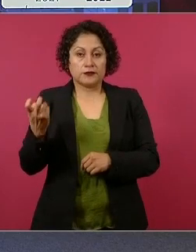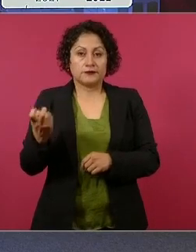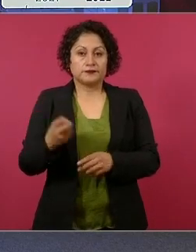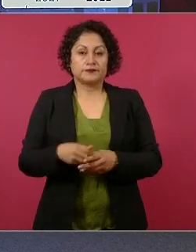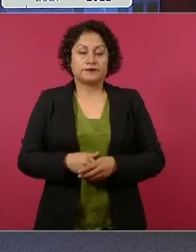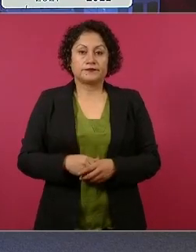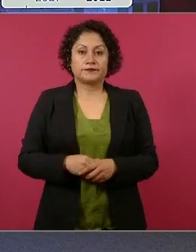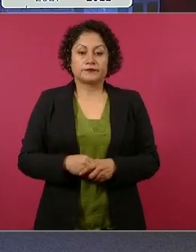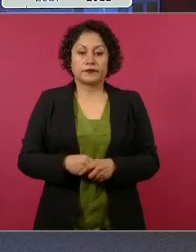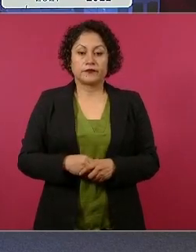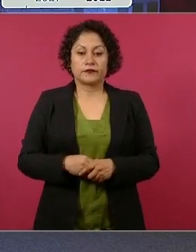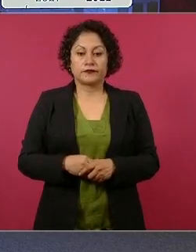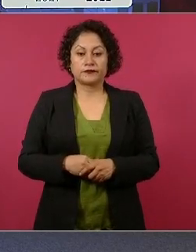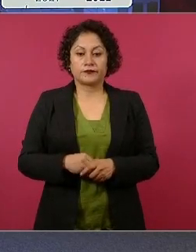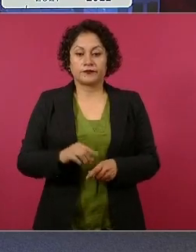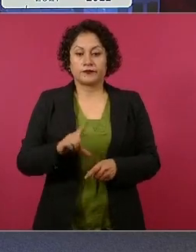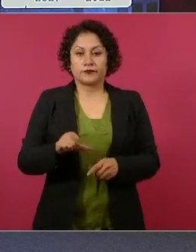2005. Después